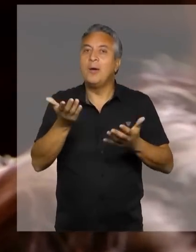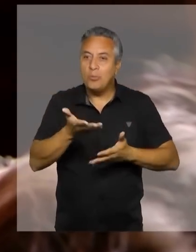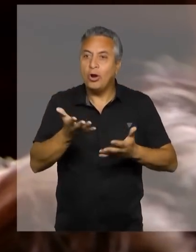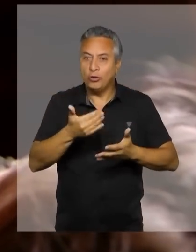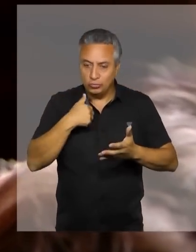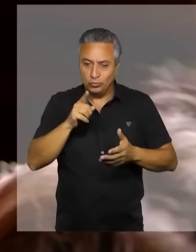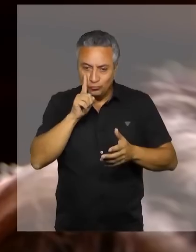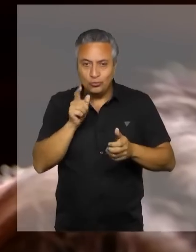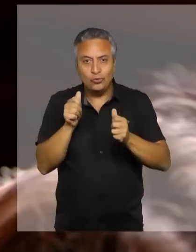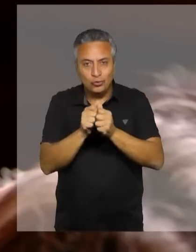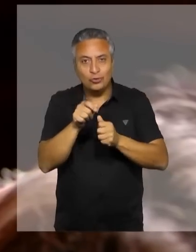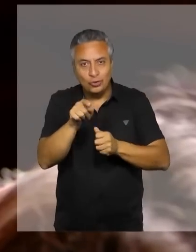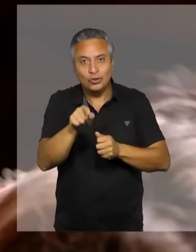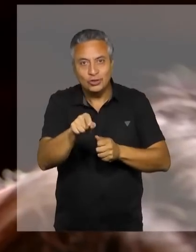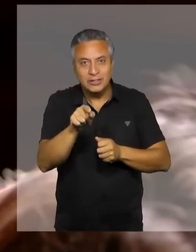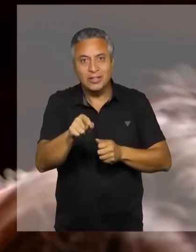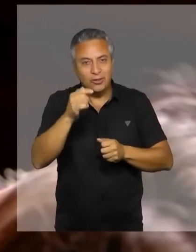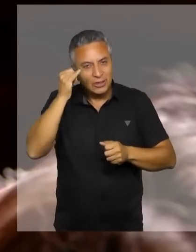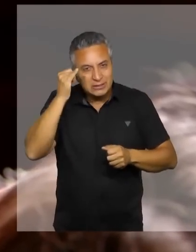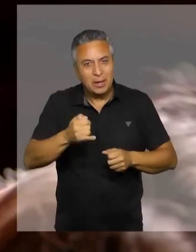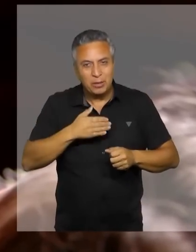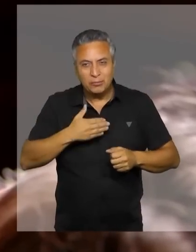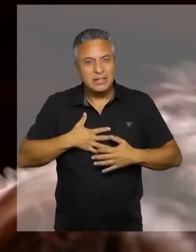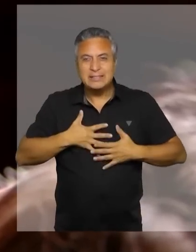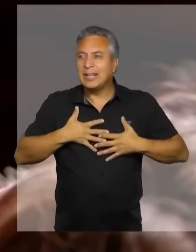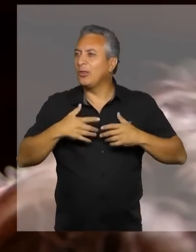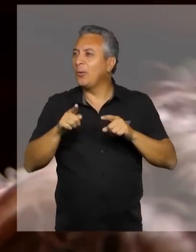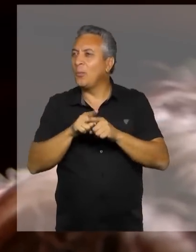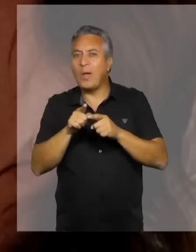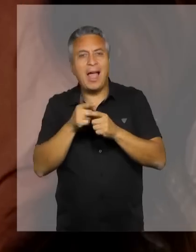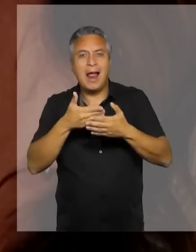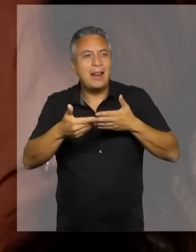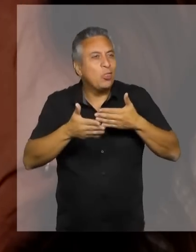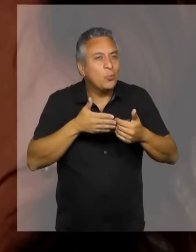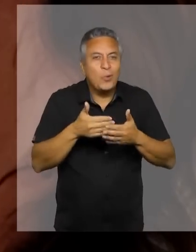contigo... Siento que todo es tan natural, tan normal.